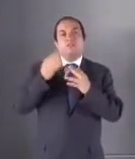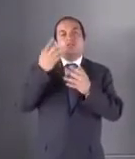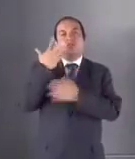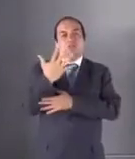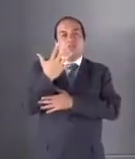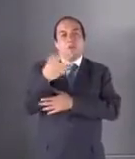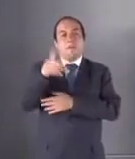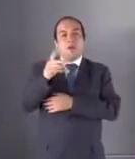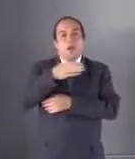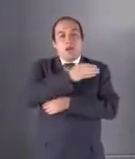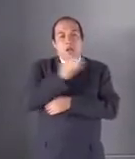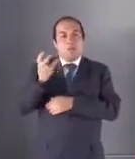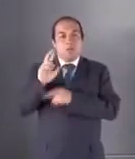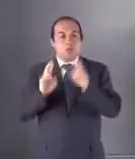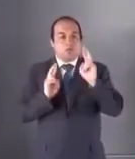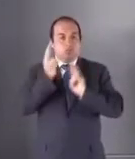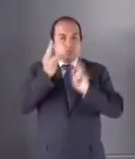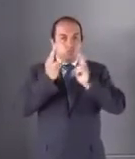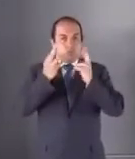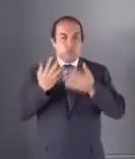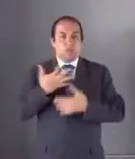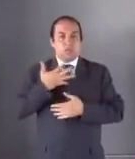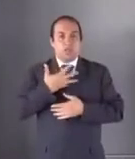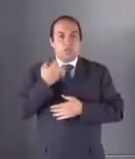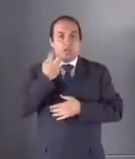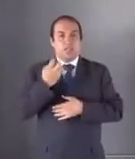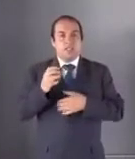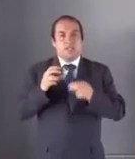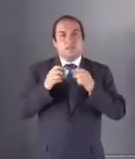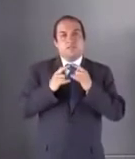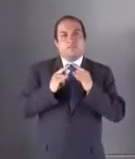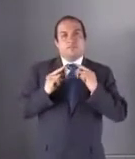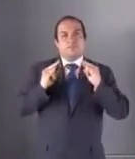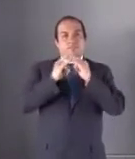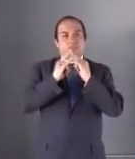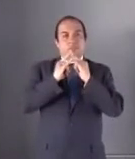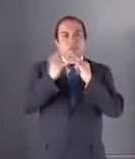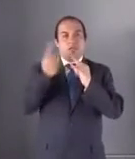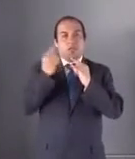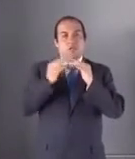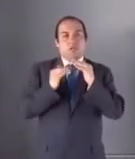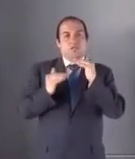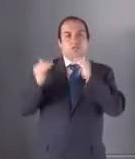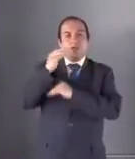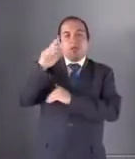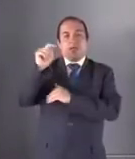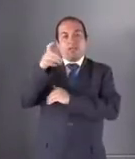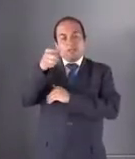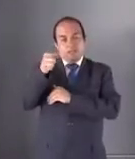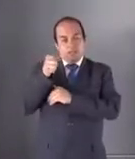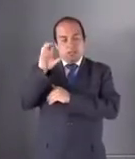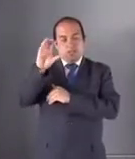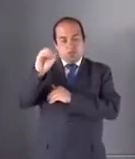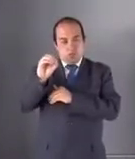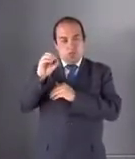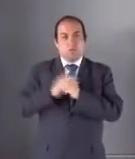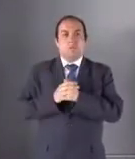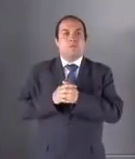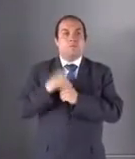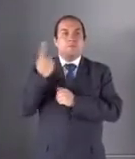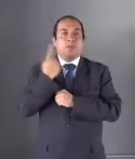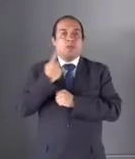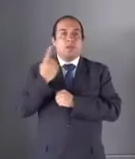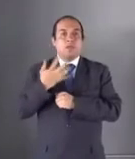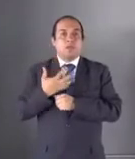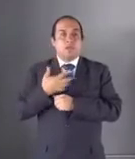que es una antes de la última, se extiende esta antena que sube a Tlalpesco, donde cualquiera que haya venido por aquí